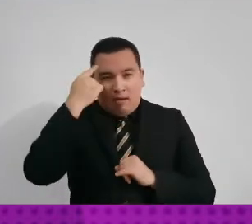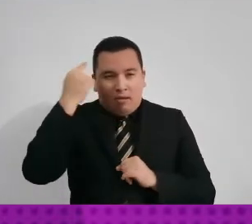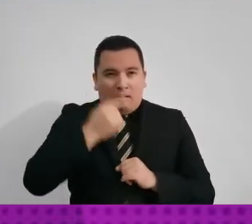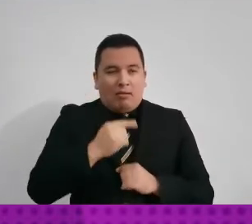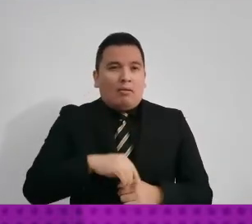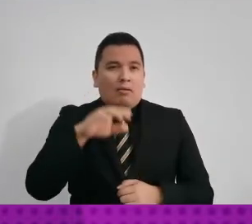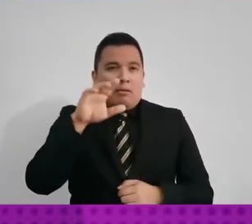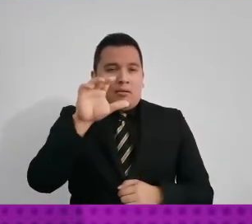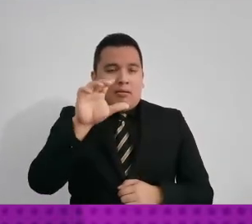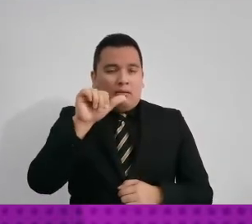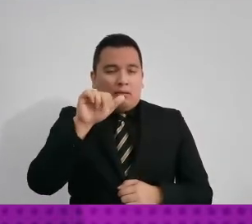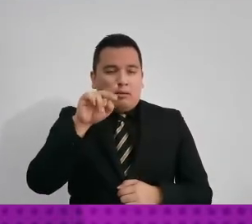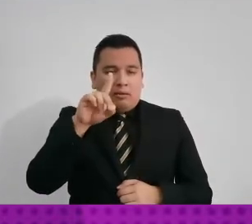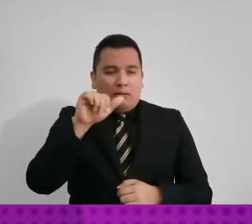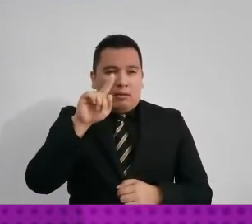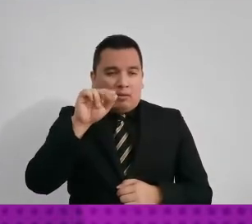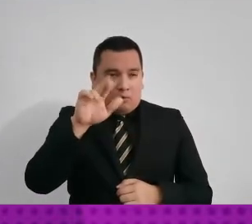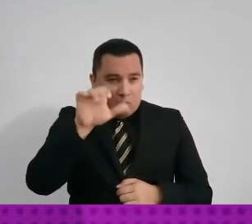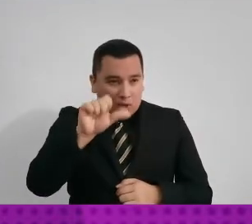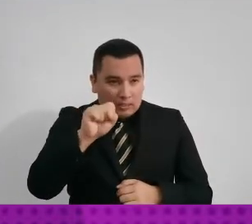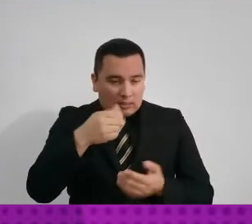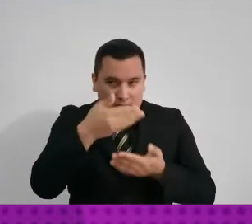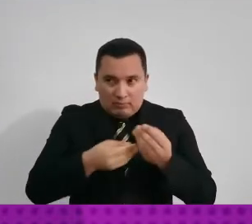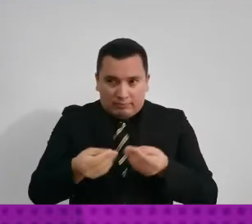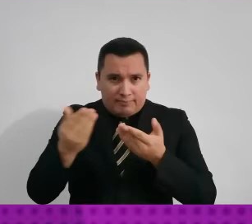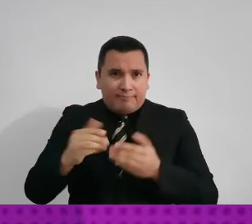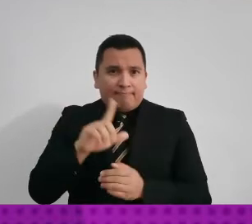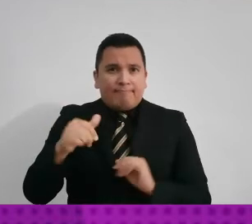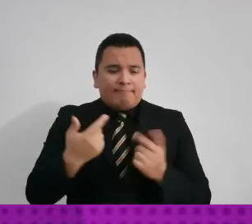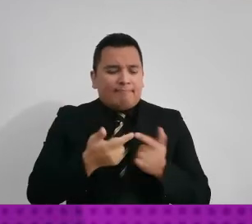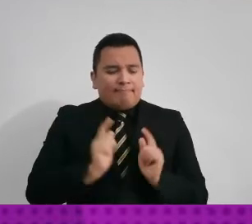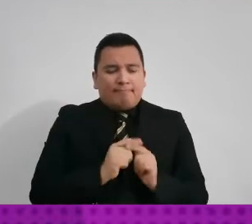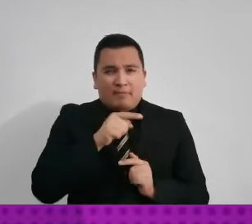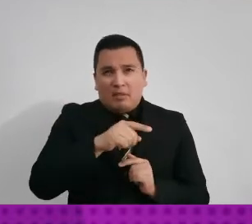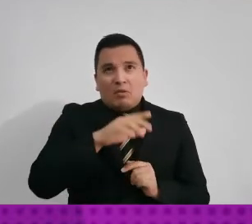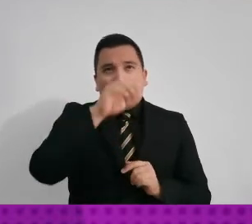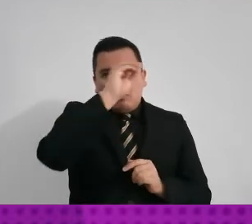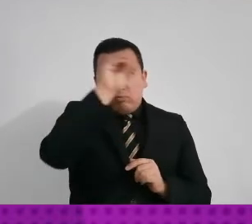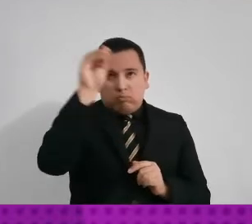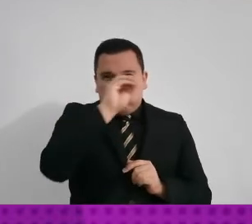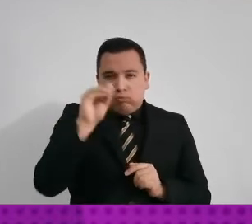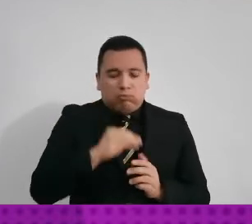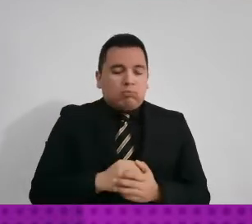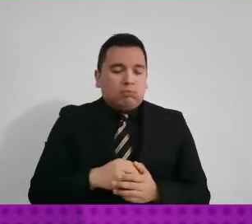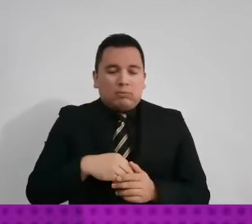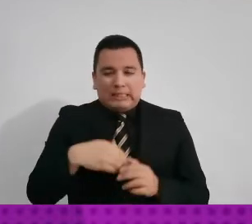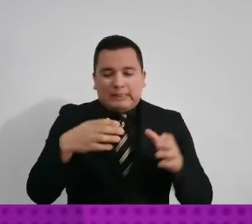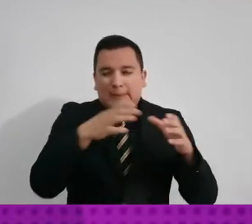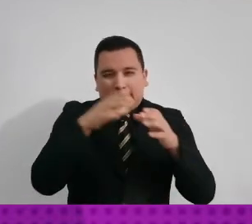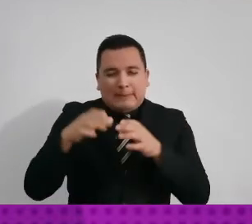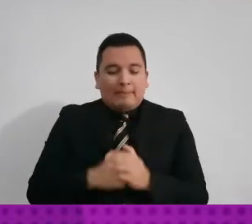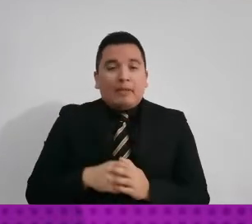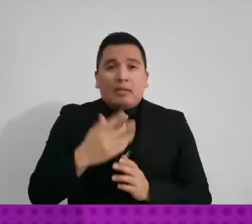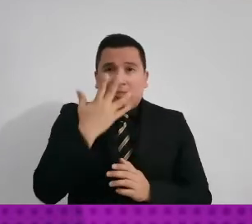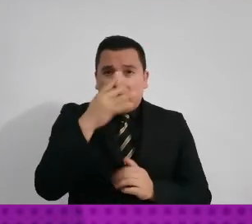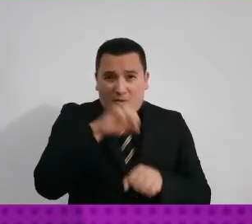que tenemos para recibir el registro de candidaturas, y posteriormente los comités municipales tienen 5 días para revisar